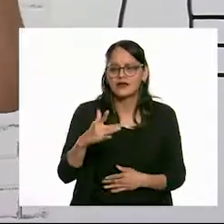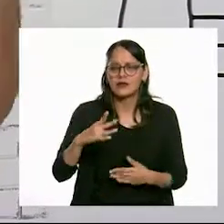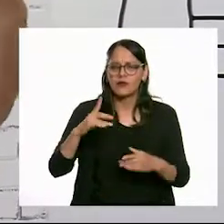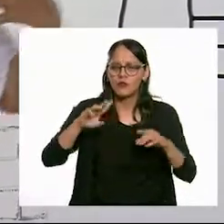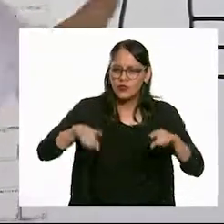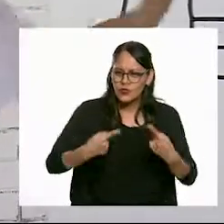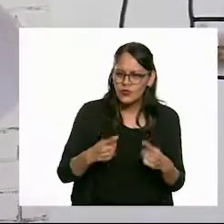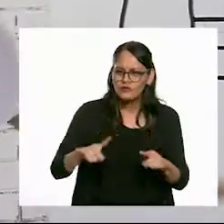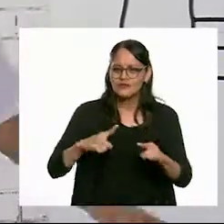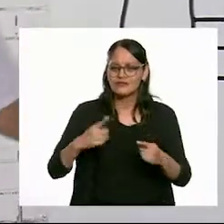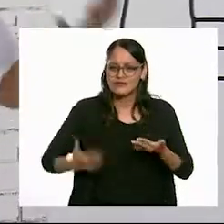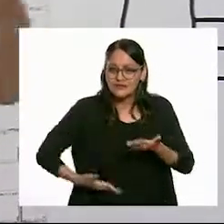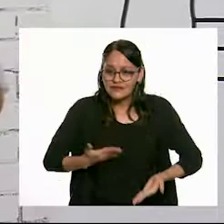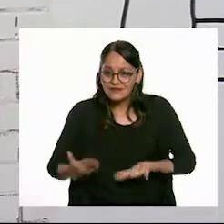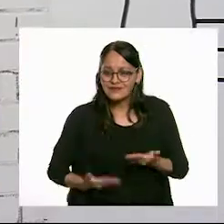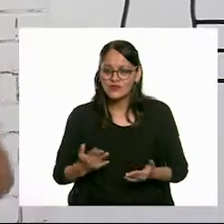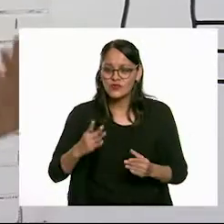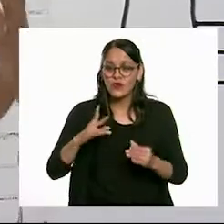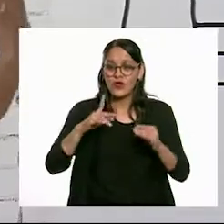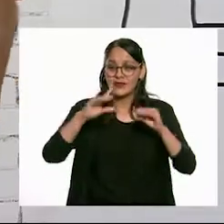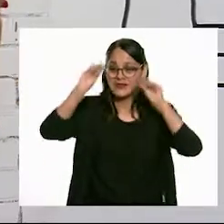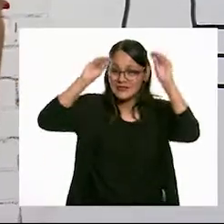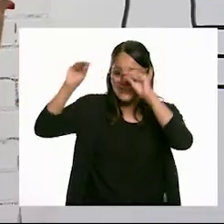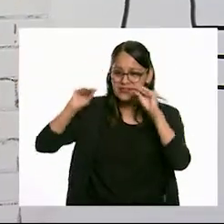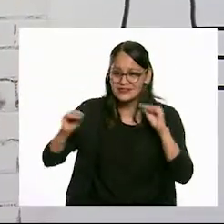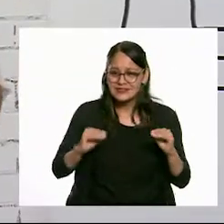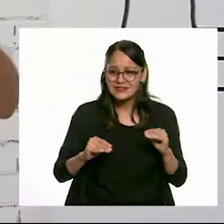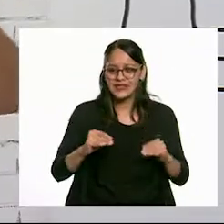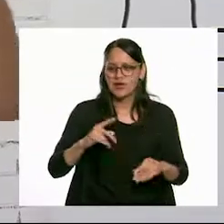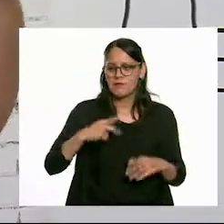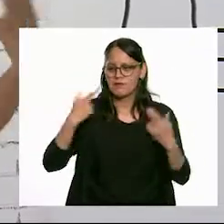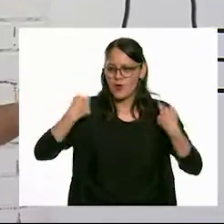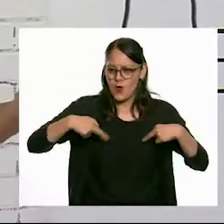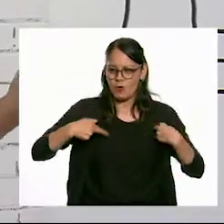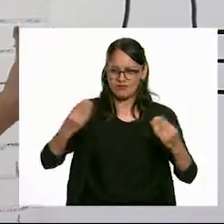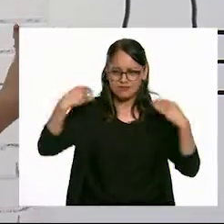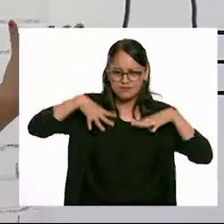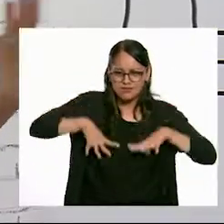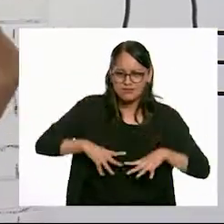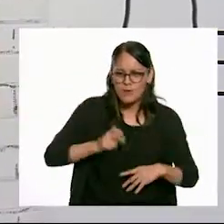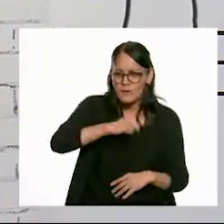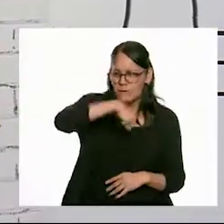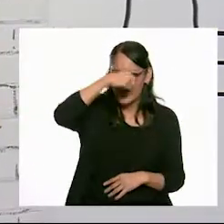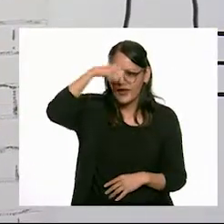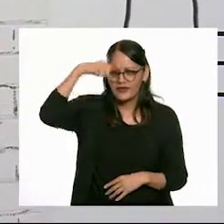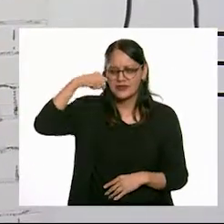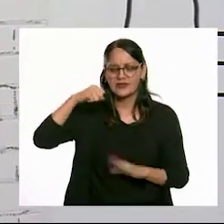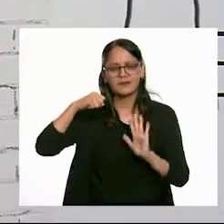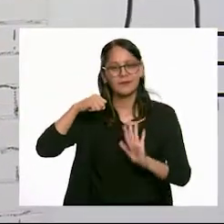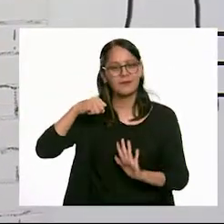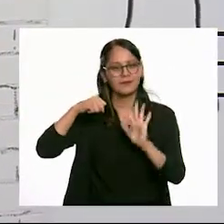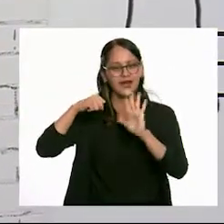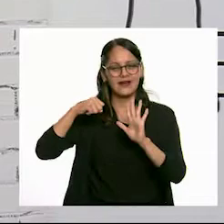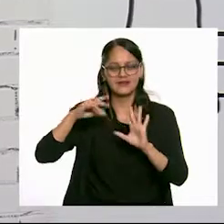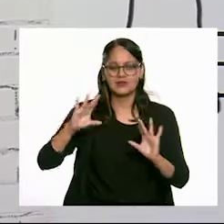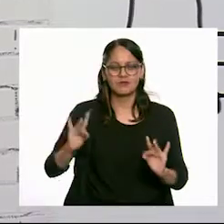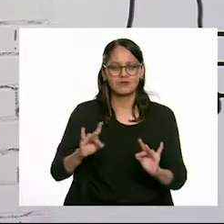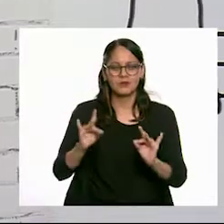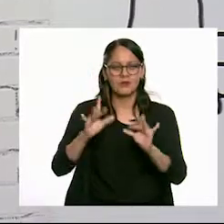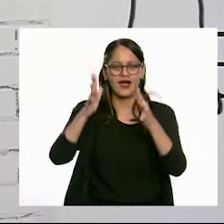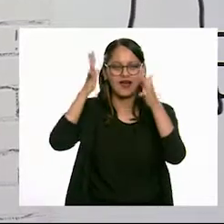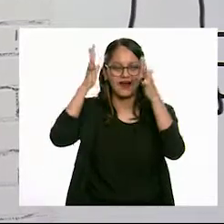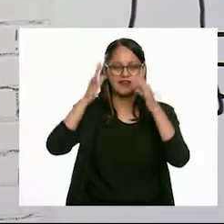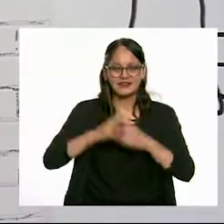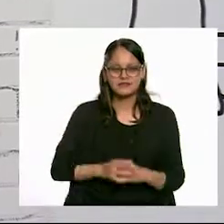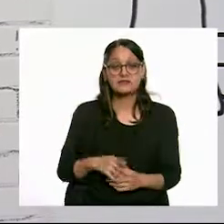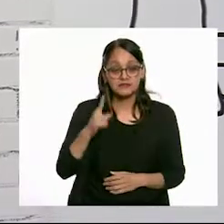el teatro, la iluminación, la escenografía, el vestuario, el maquillaje. Es magia la ópera. Y una de las cosas que más me han gustado siempre de la